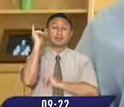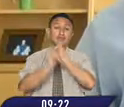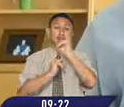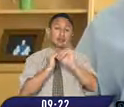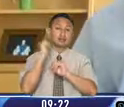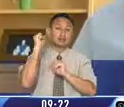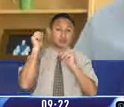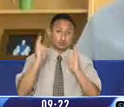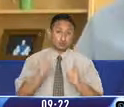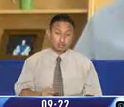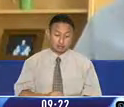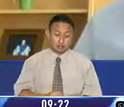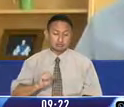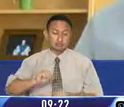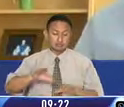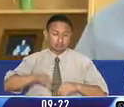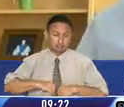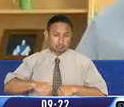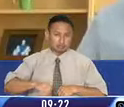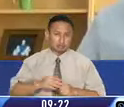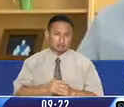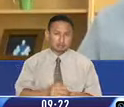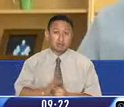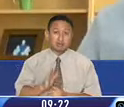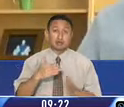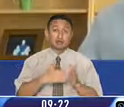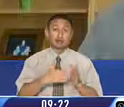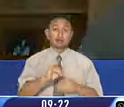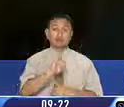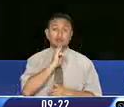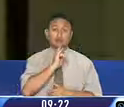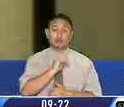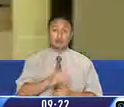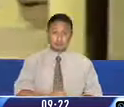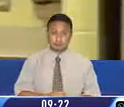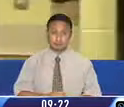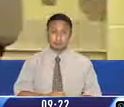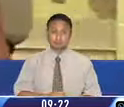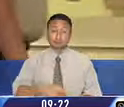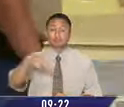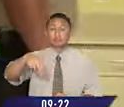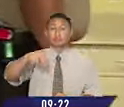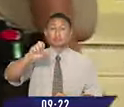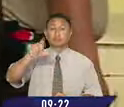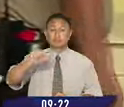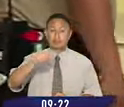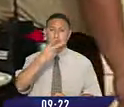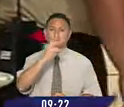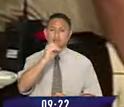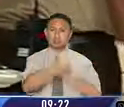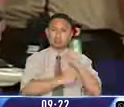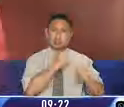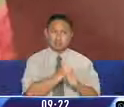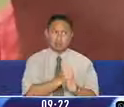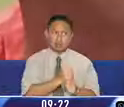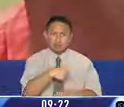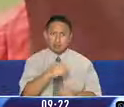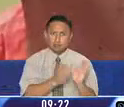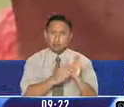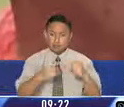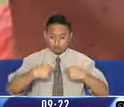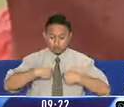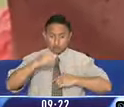Humanos acogió en su informe de fondo en contra de los Estados Unidos. Nelson lleva 20 años tratando de probar su